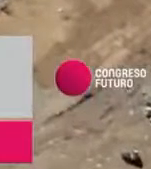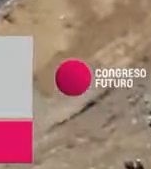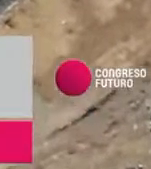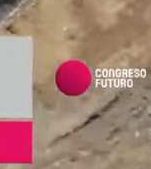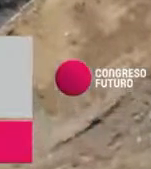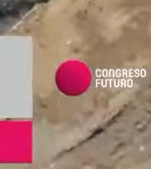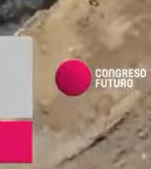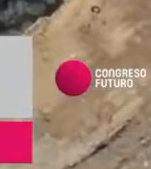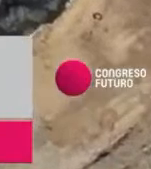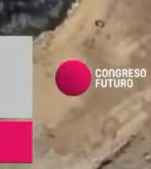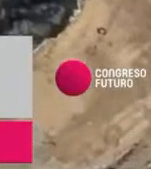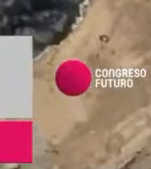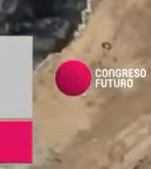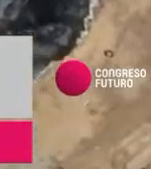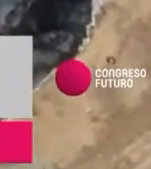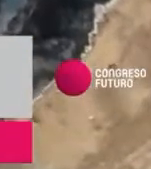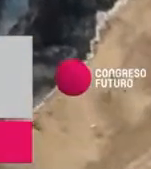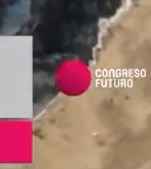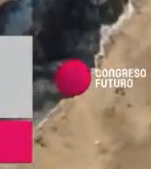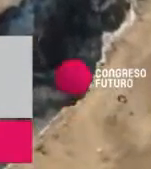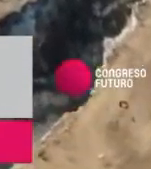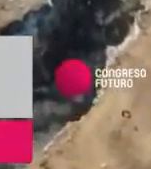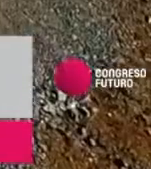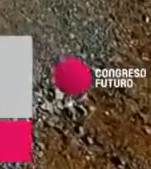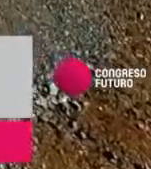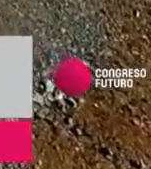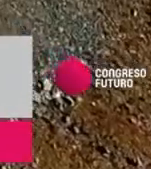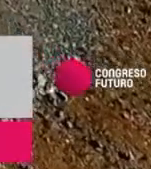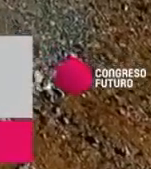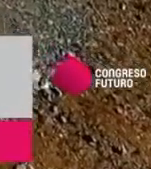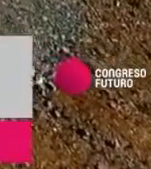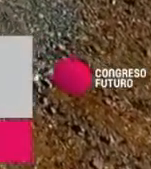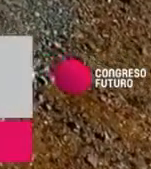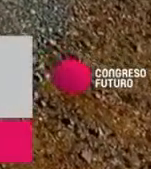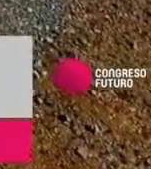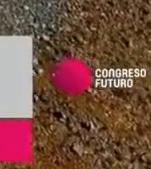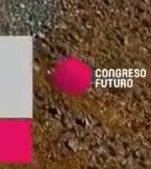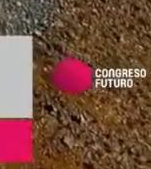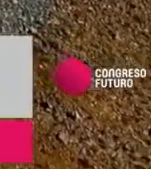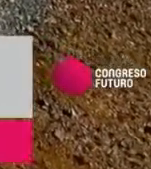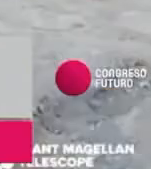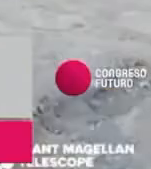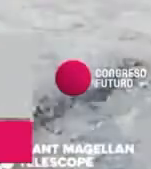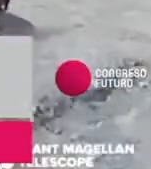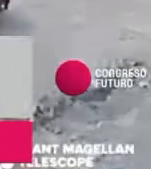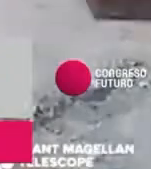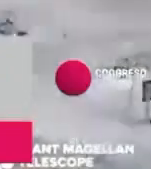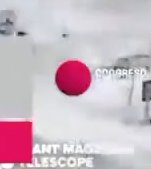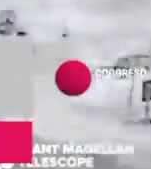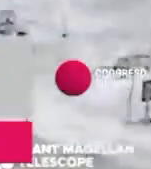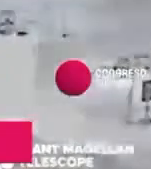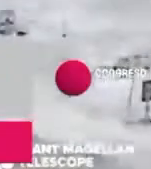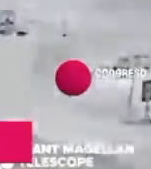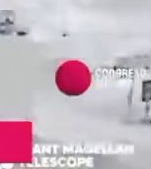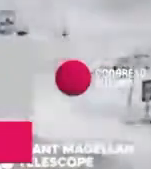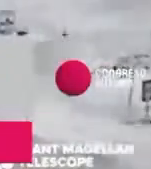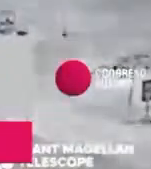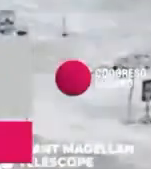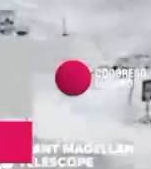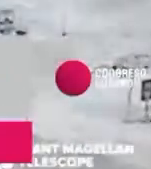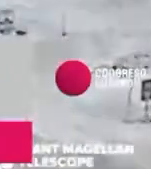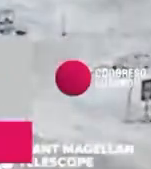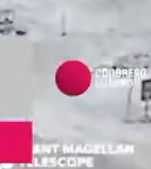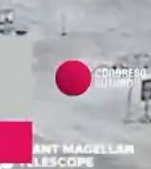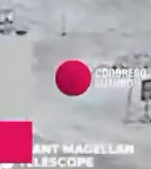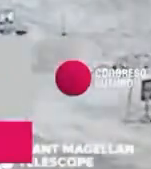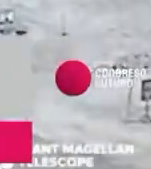Será sobre 2.500 metros de altura en la región de Atacama y en la cima del Cerro Las Campanas, donde este gigante será